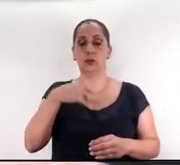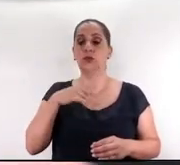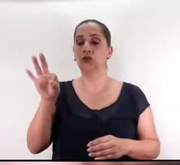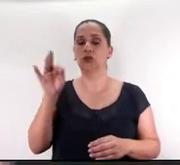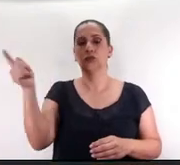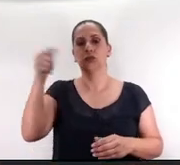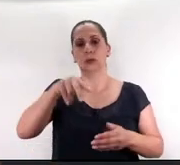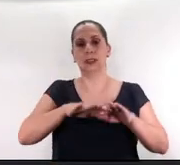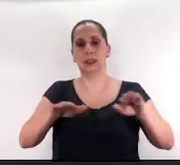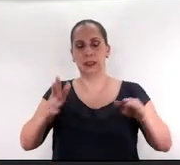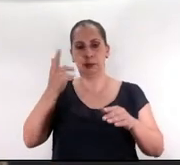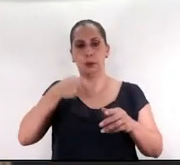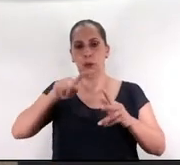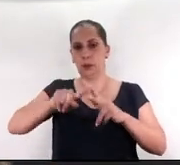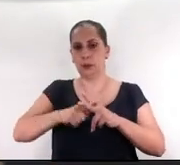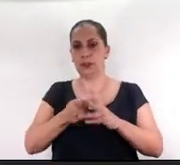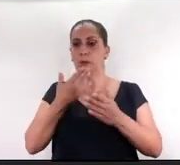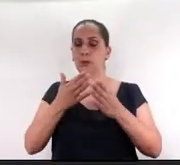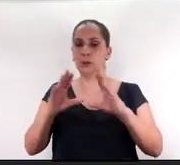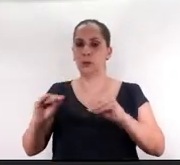para iniciar. Muy buenas noches, Teresita.